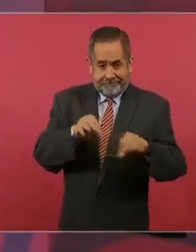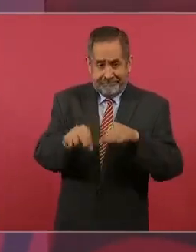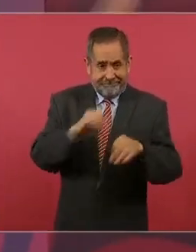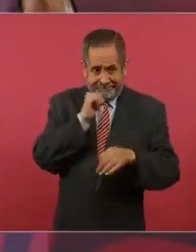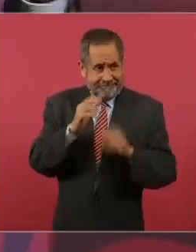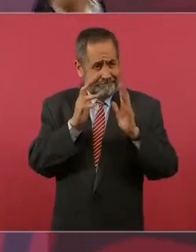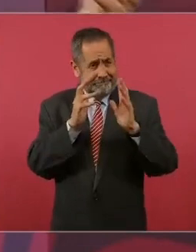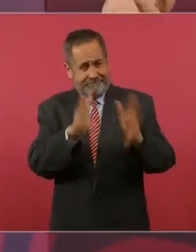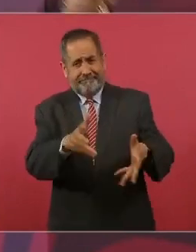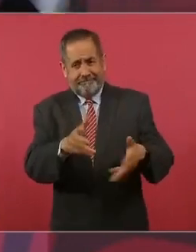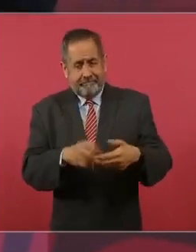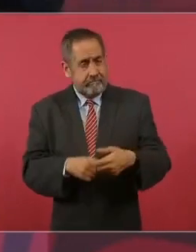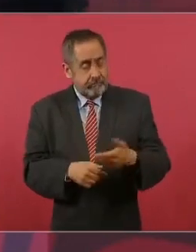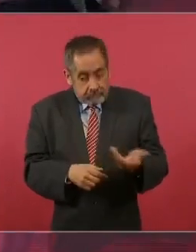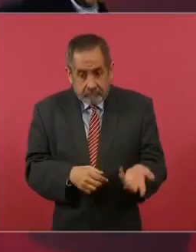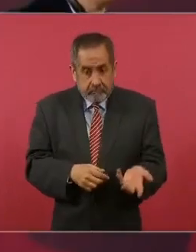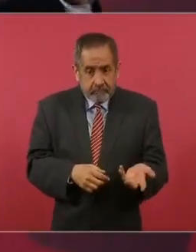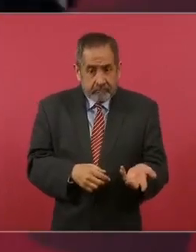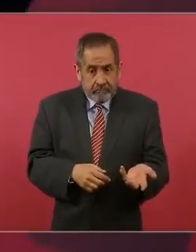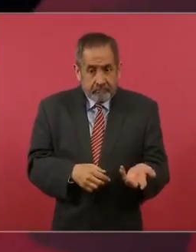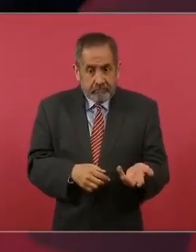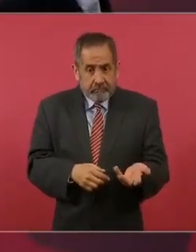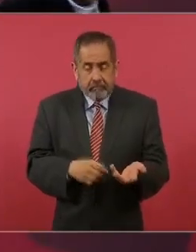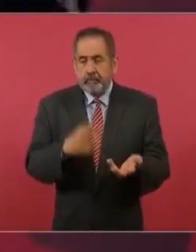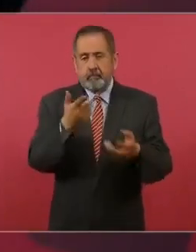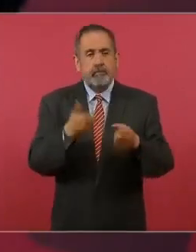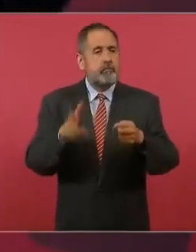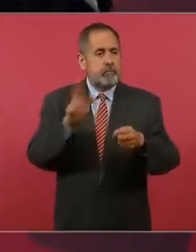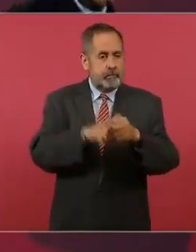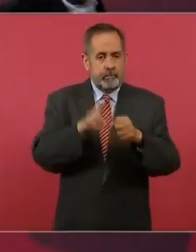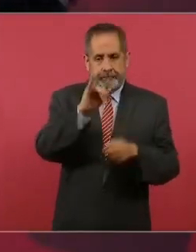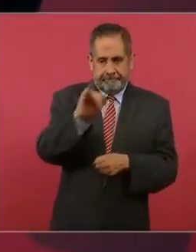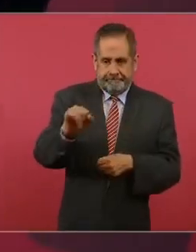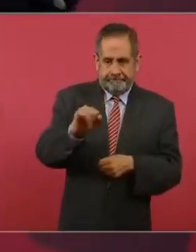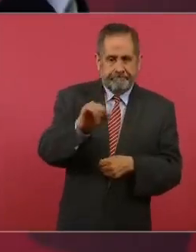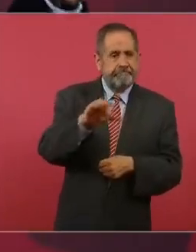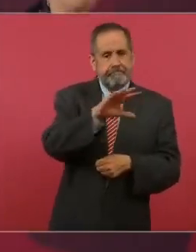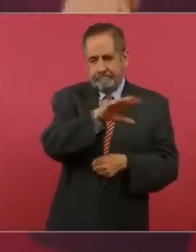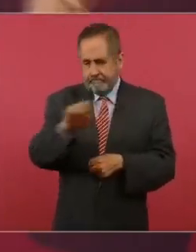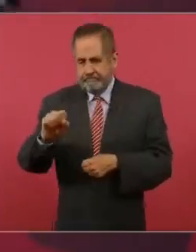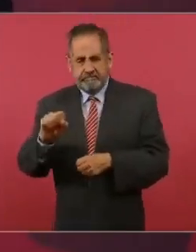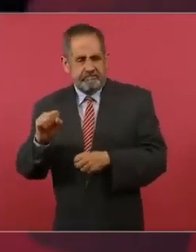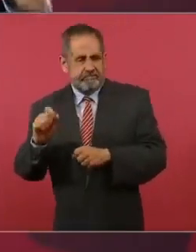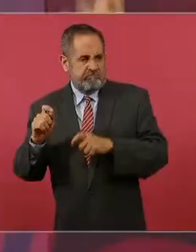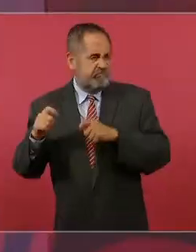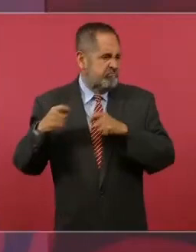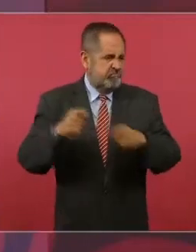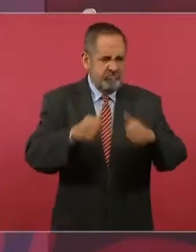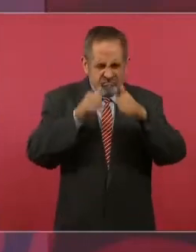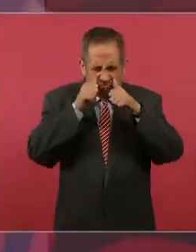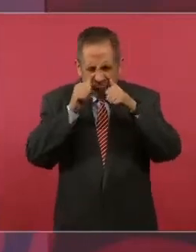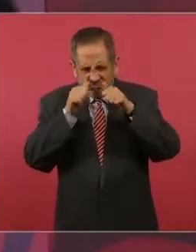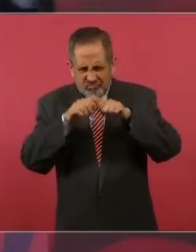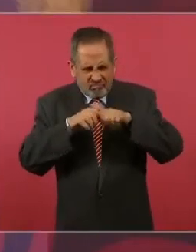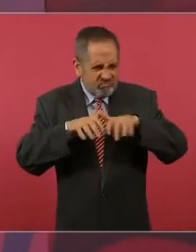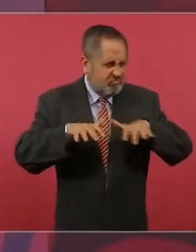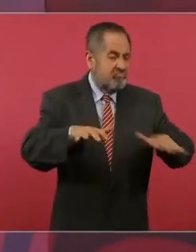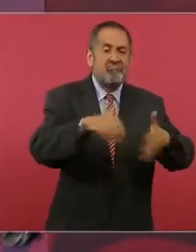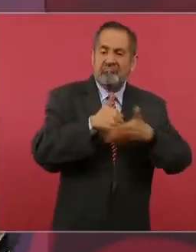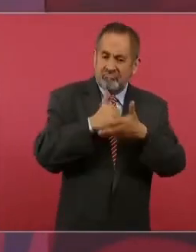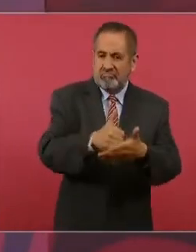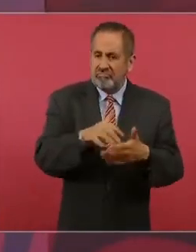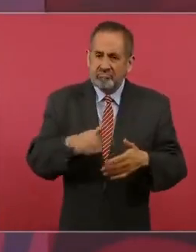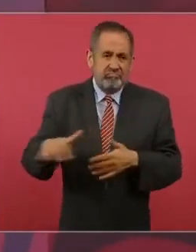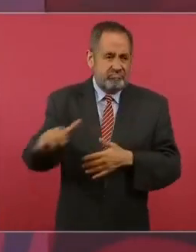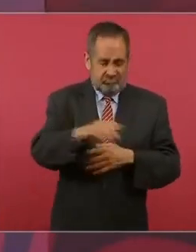Entonces ahora ese hospital del INS Bienestar, imagínense a cuántas personas sin seguridad